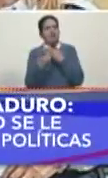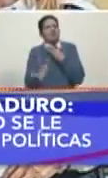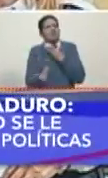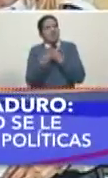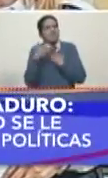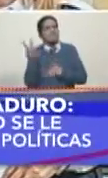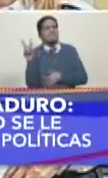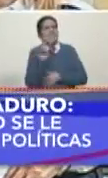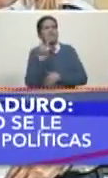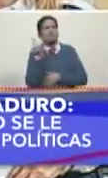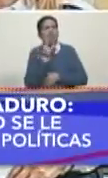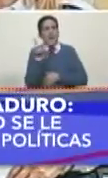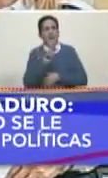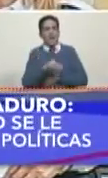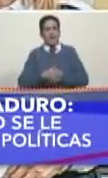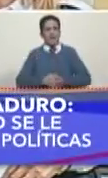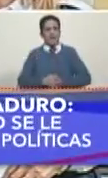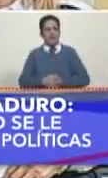Venezuela la agresión.